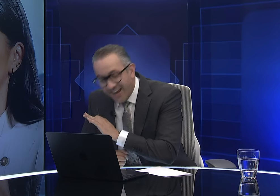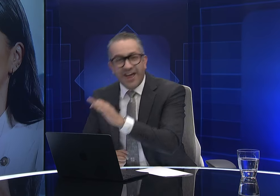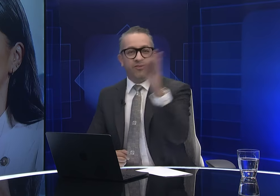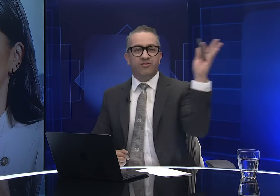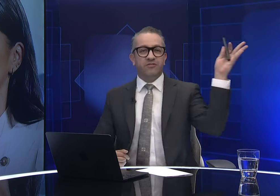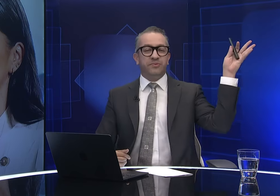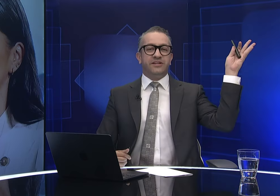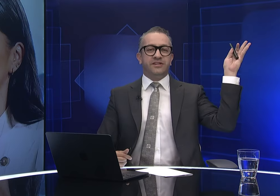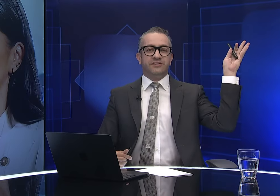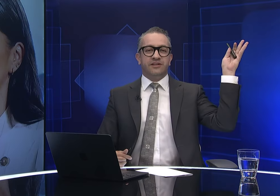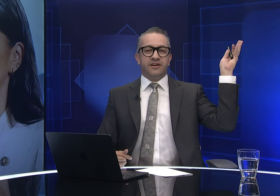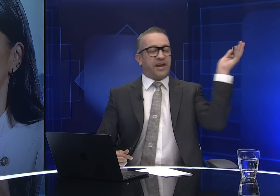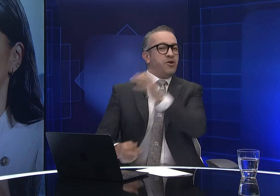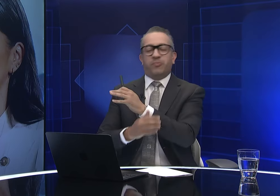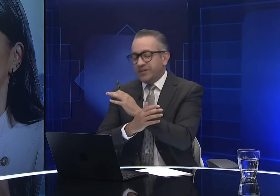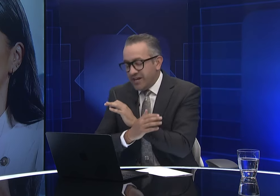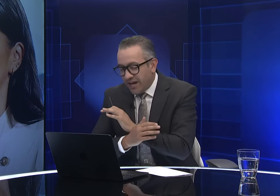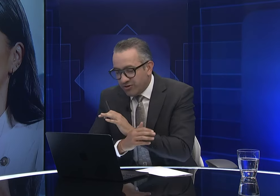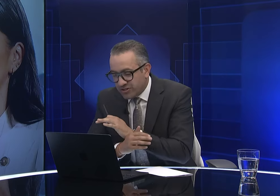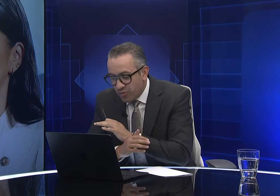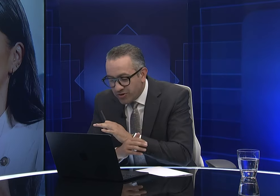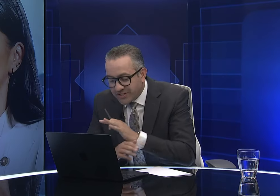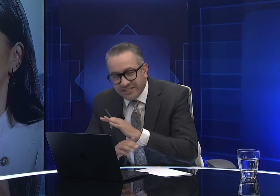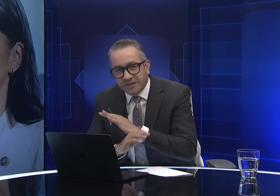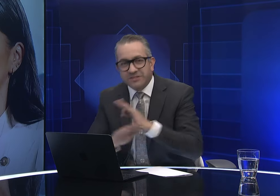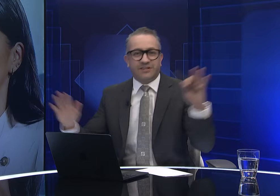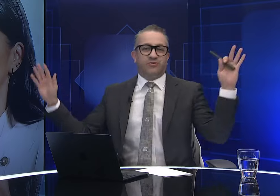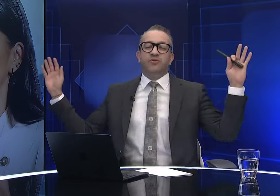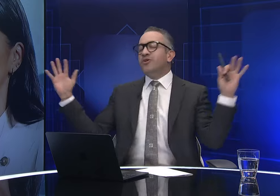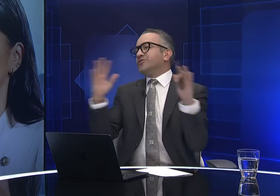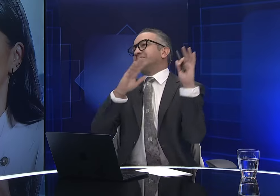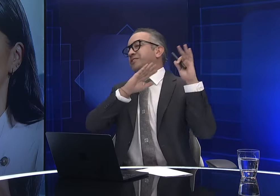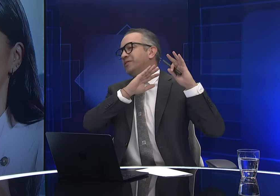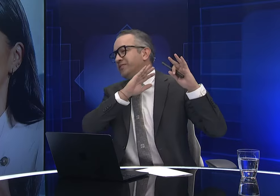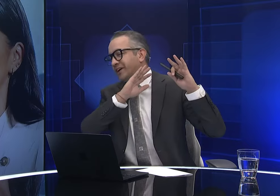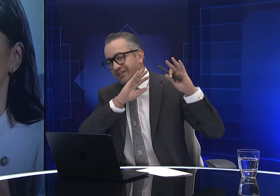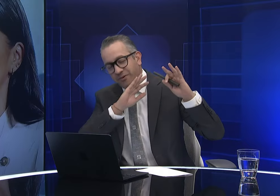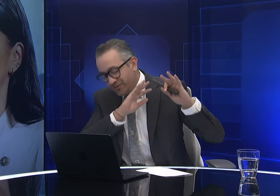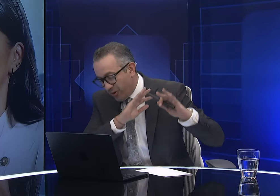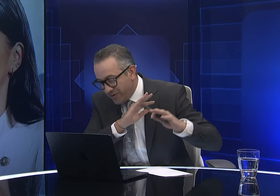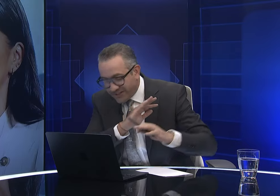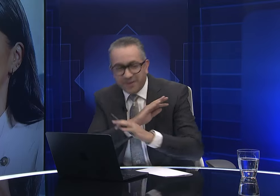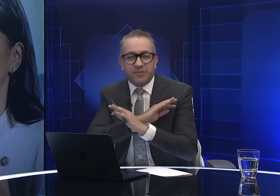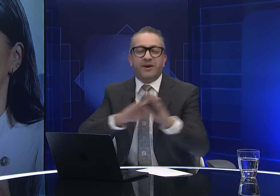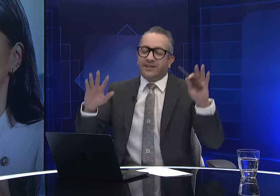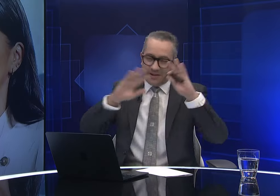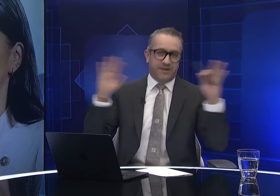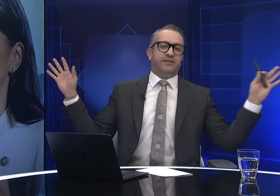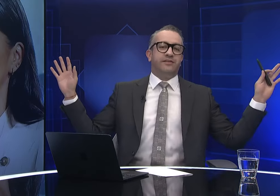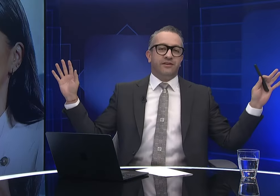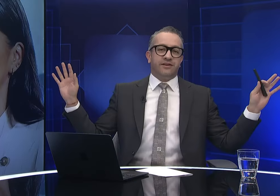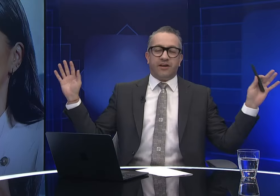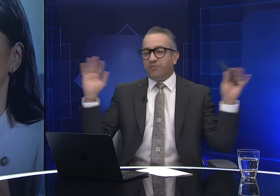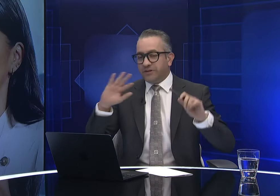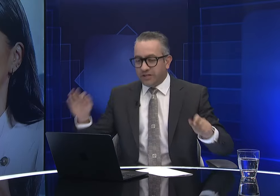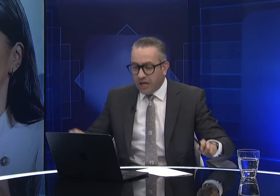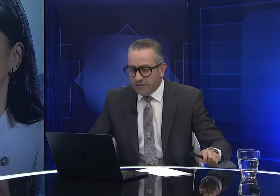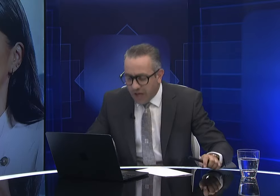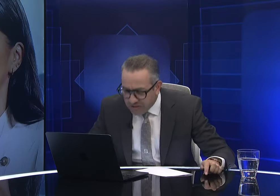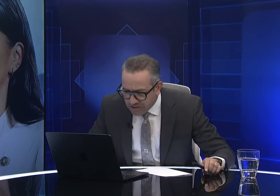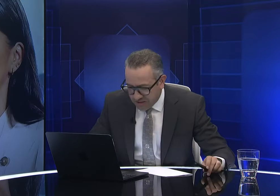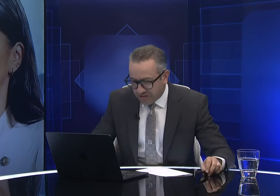dejar de lado vilchis que no puedes leer los números que escribiste tú o sea ha de cuenta que olvidate la primaria Está bien que